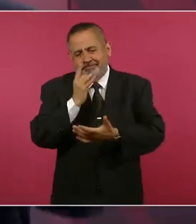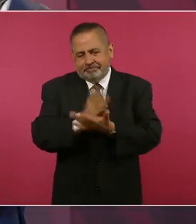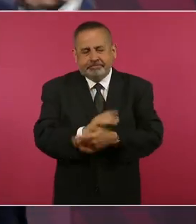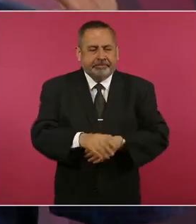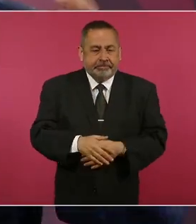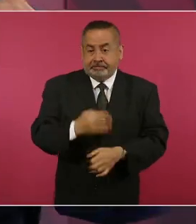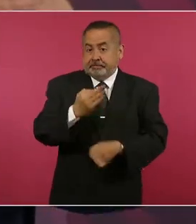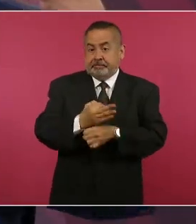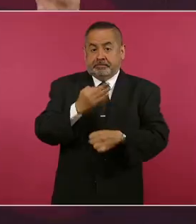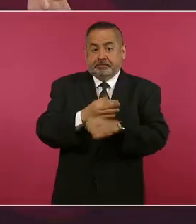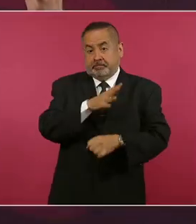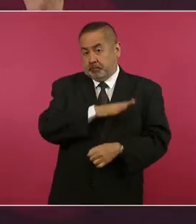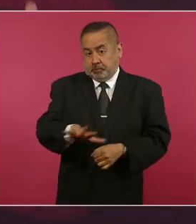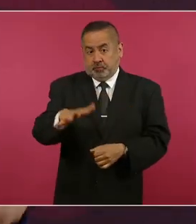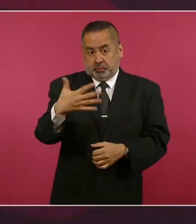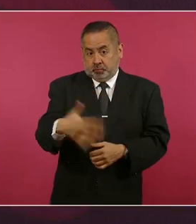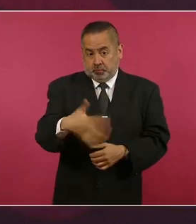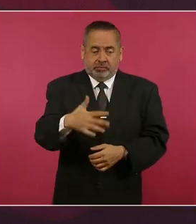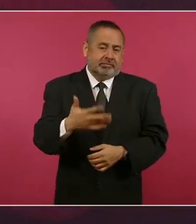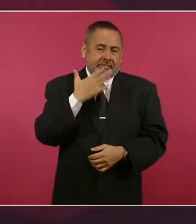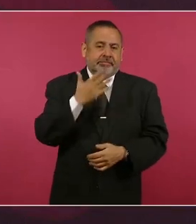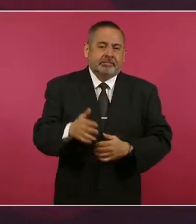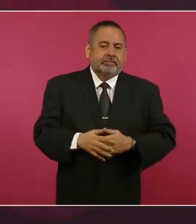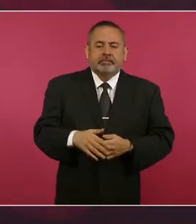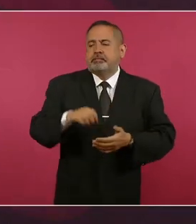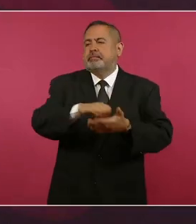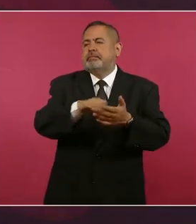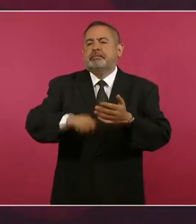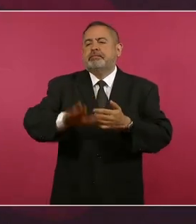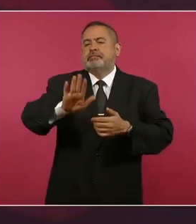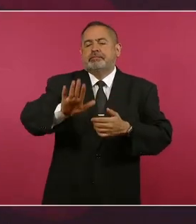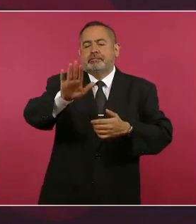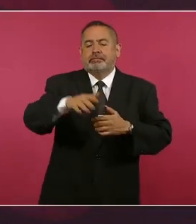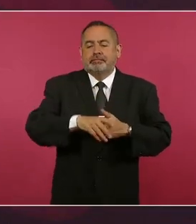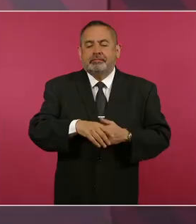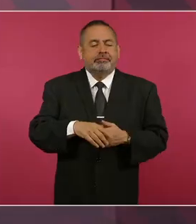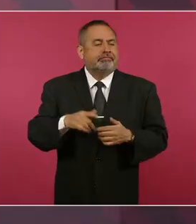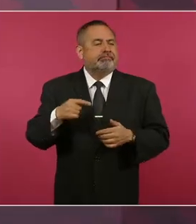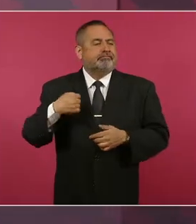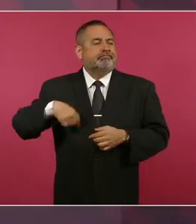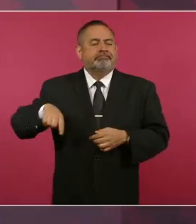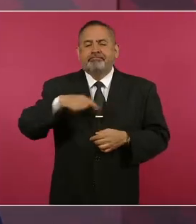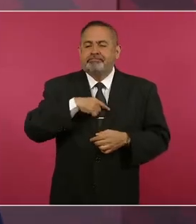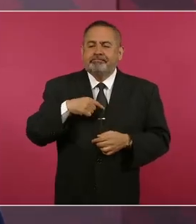Es como si asistiéramos al desfile